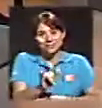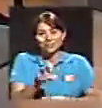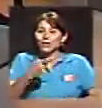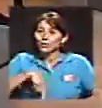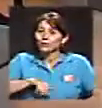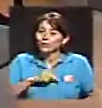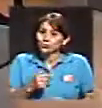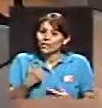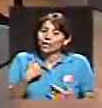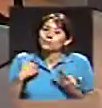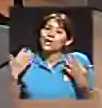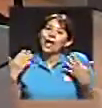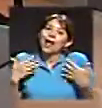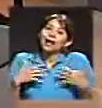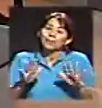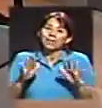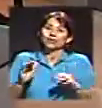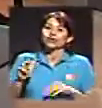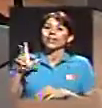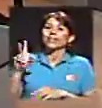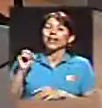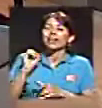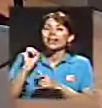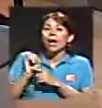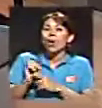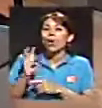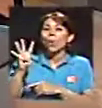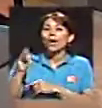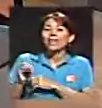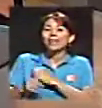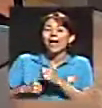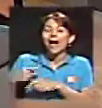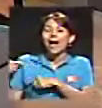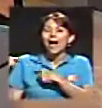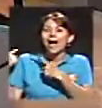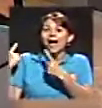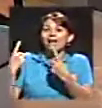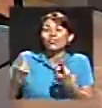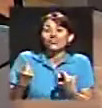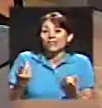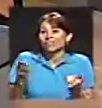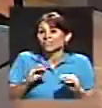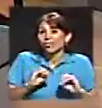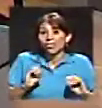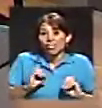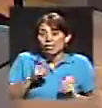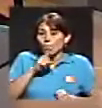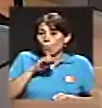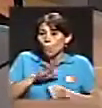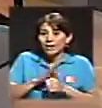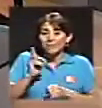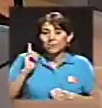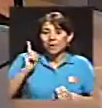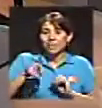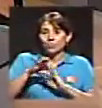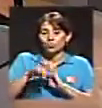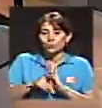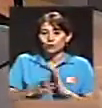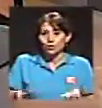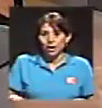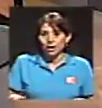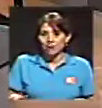menos 30 años, 40 años de incumplir abiertamente ese mandato constitucional.